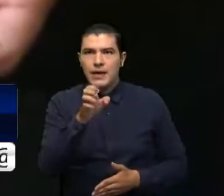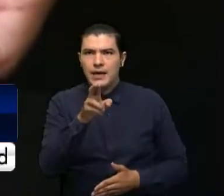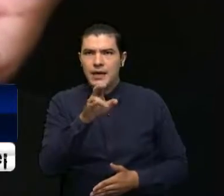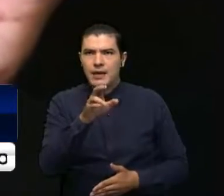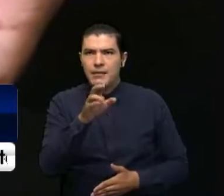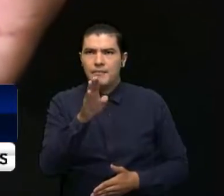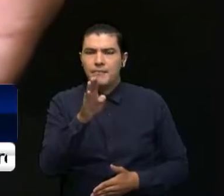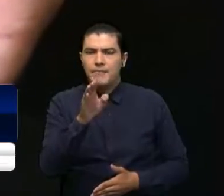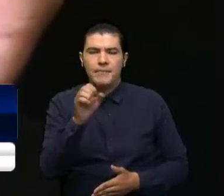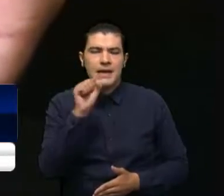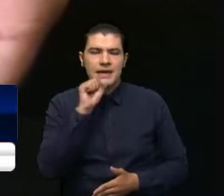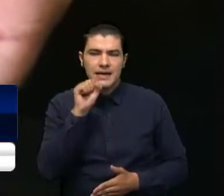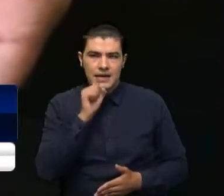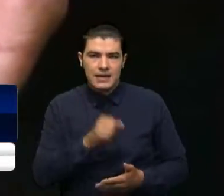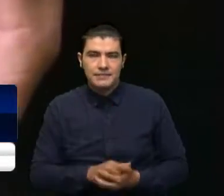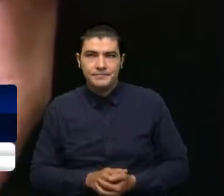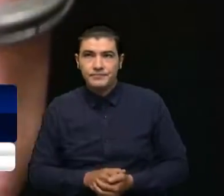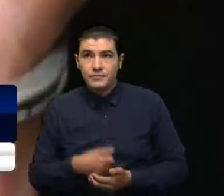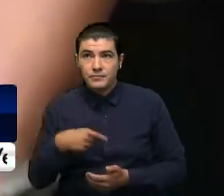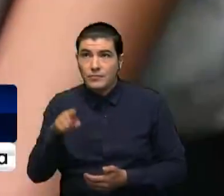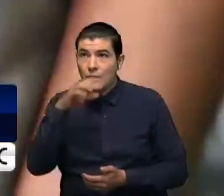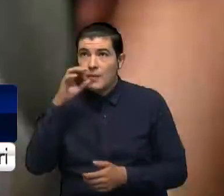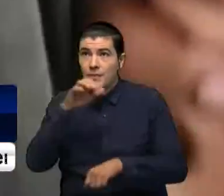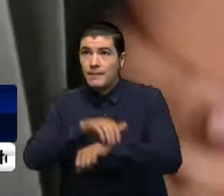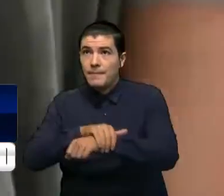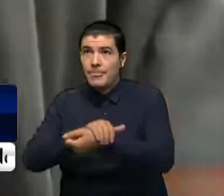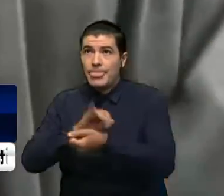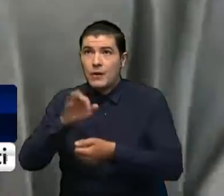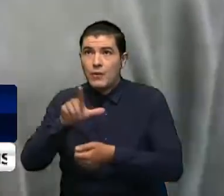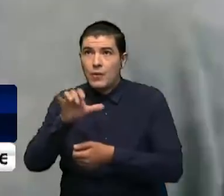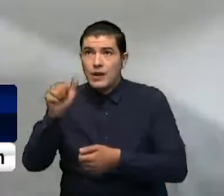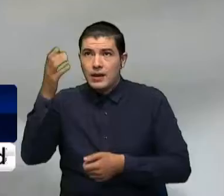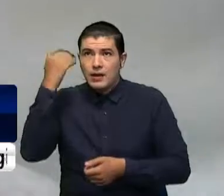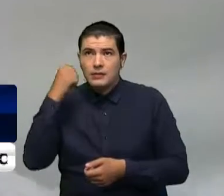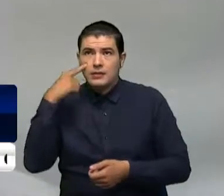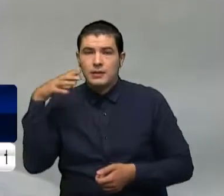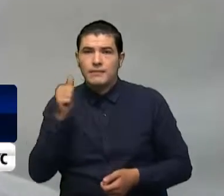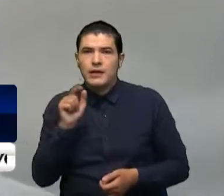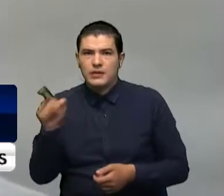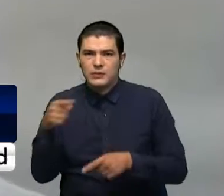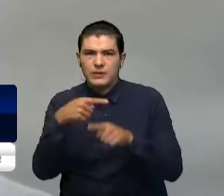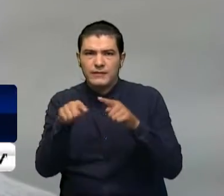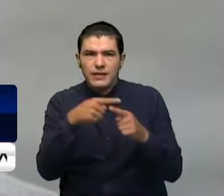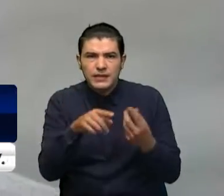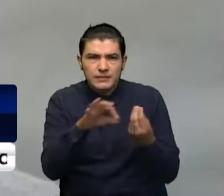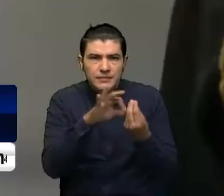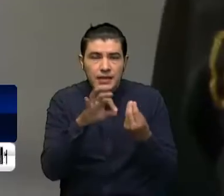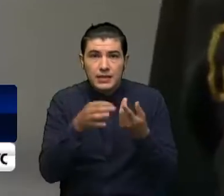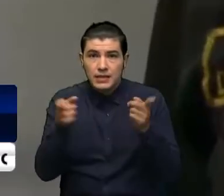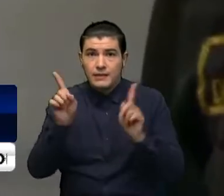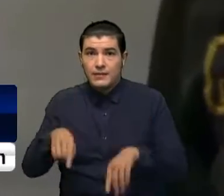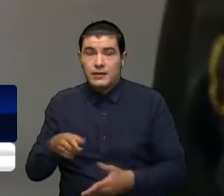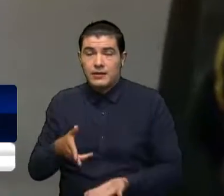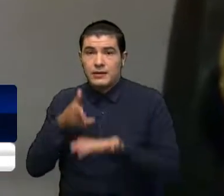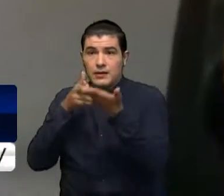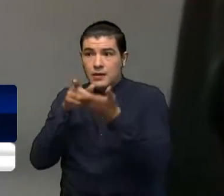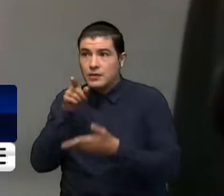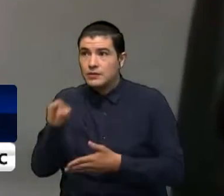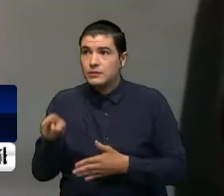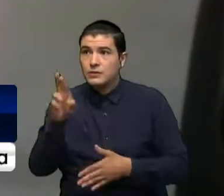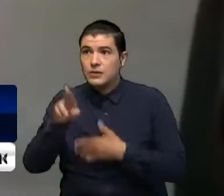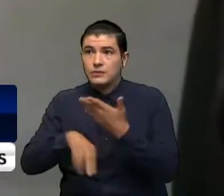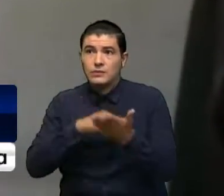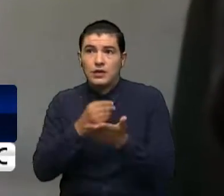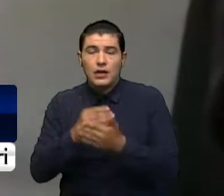la policía logró la captura de alias Julián, a quien en su poder le fueron halladas varias dosis de marihuana y un arma de fuego. Con este